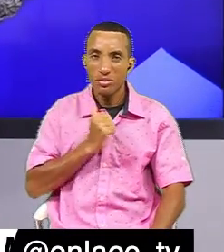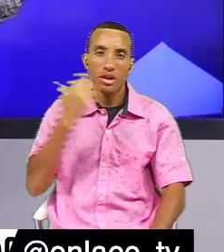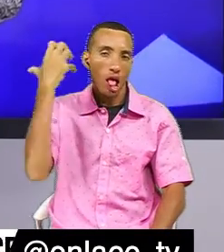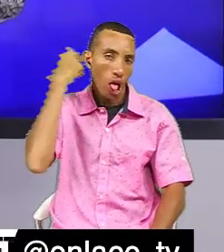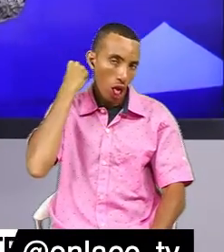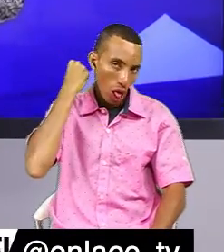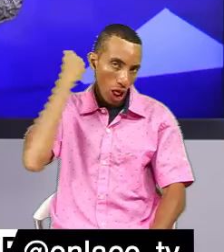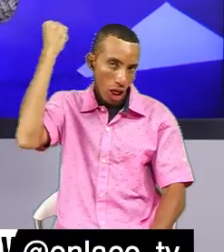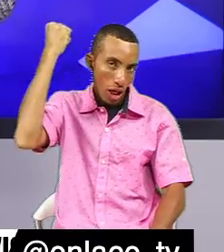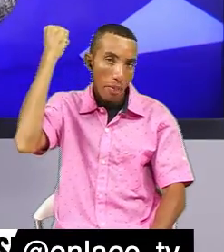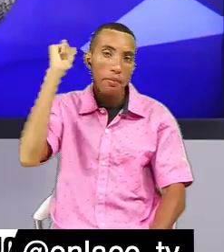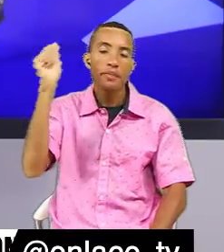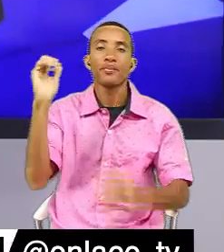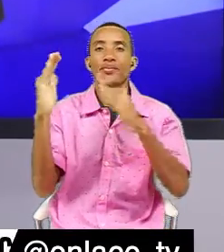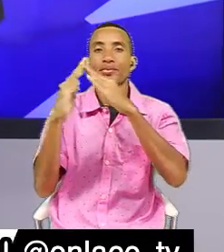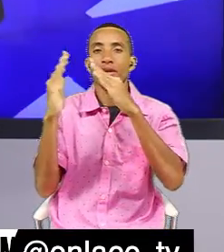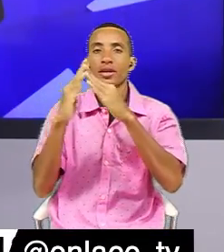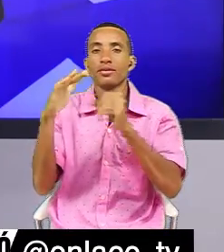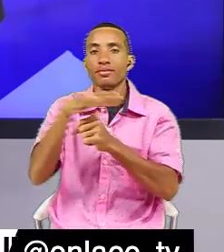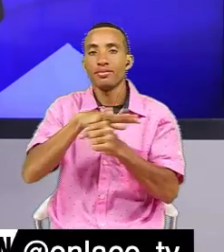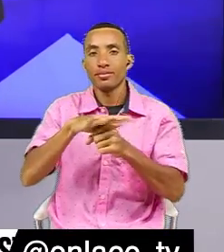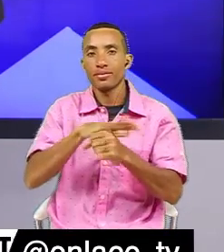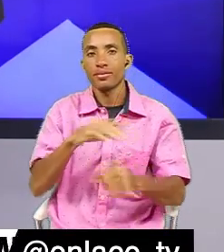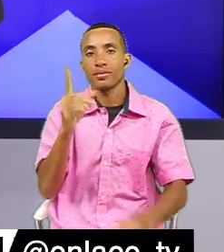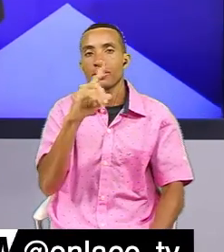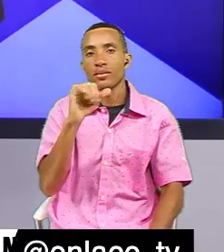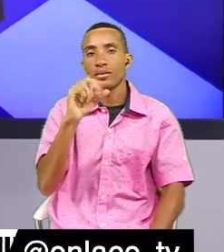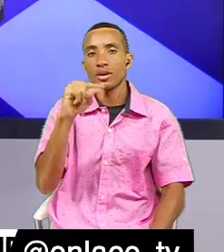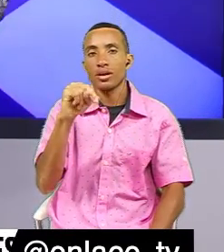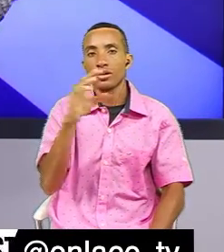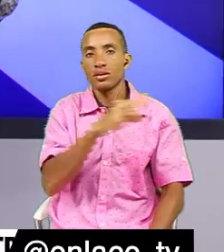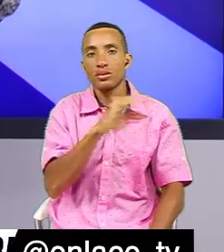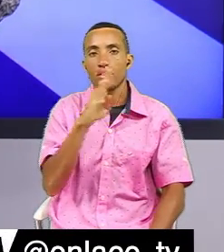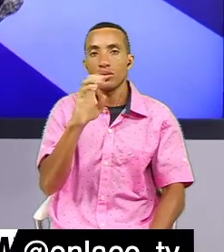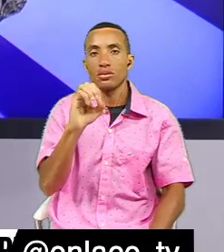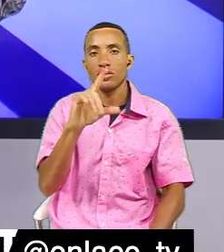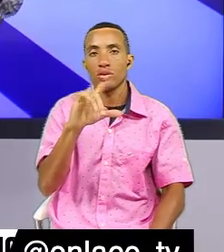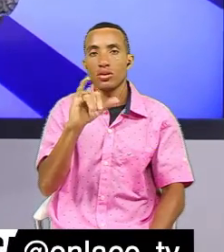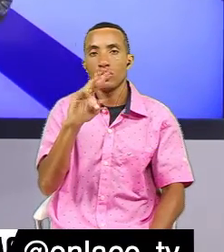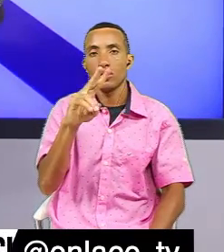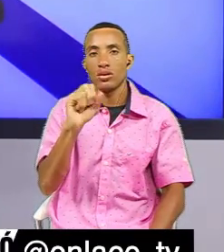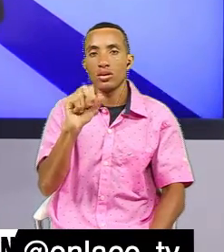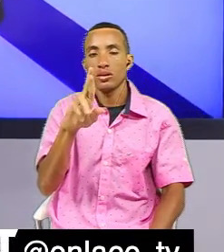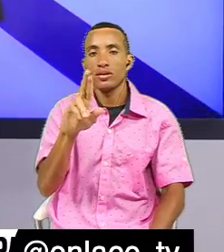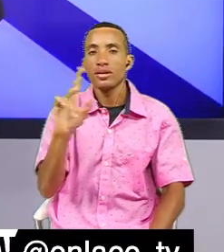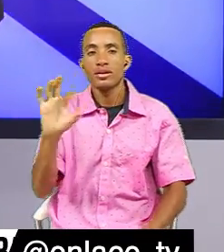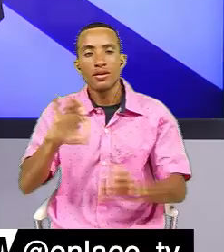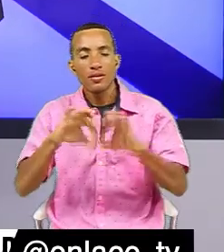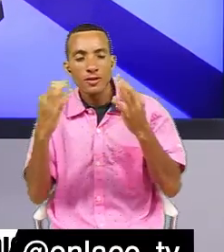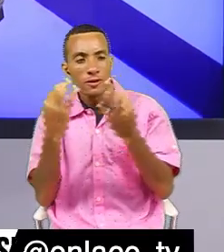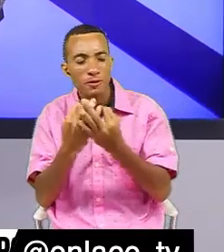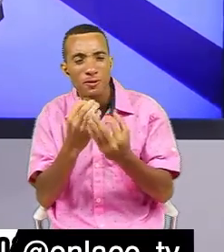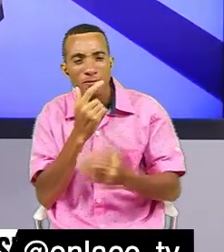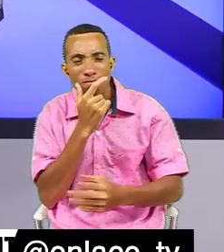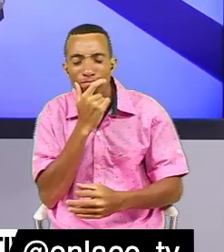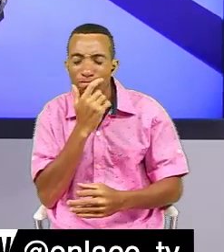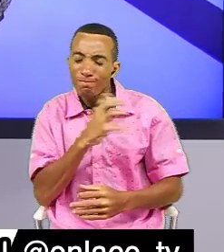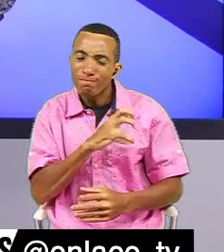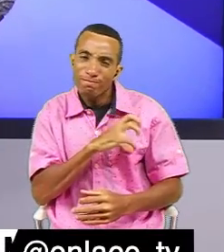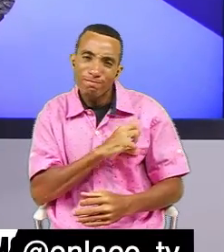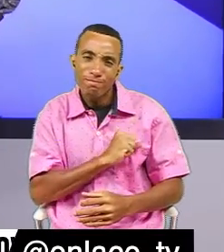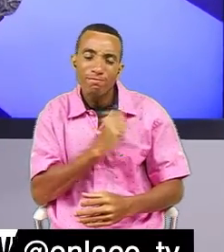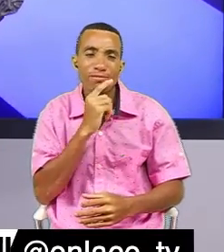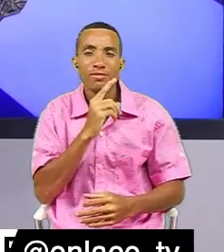soga en su vivienda ubicada en el barrio Simón Bolívar. Hay consternación entre sus familiares porque decidió tomar esta fatal